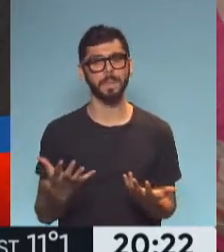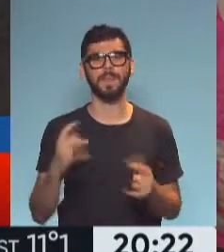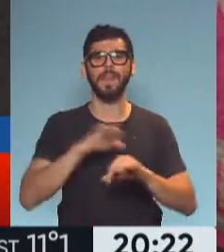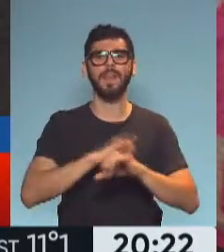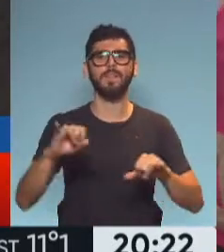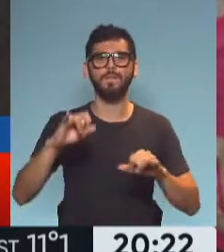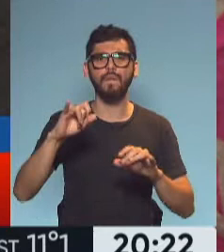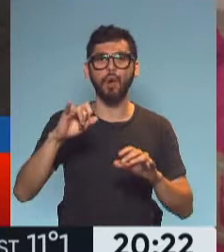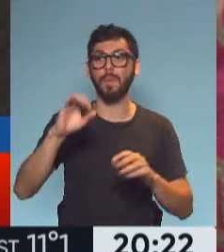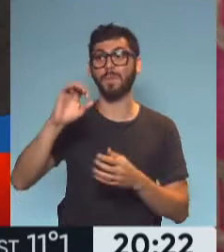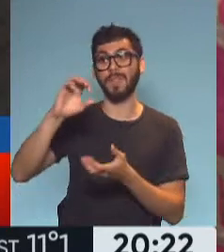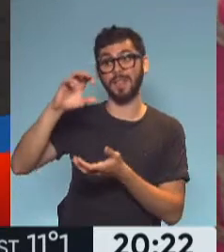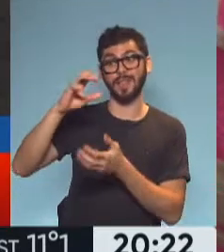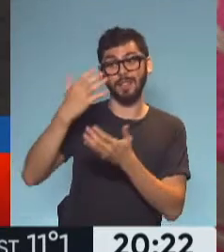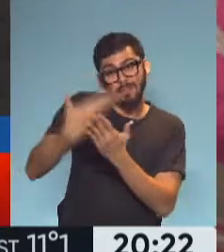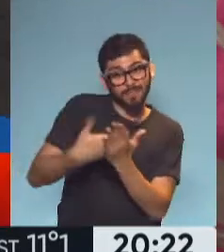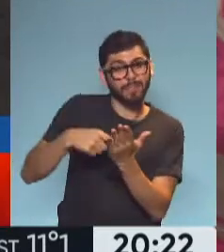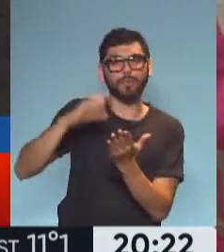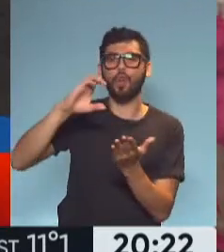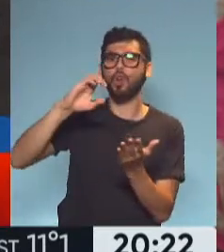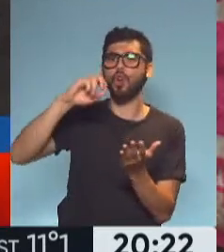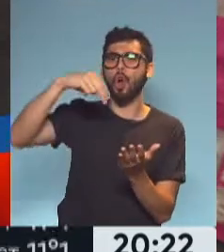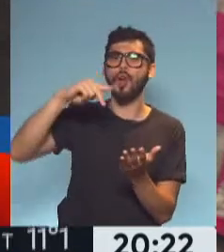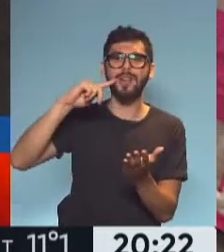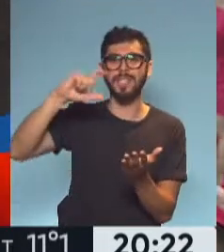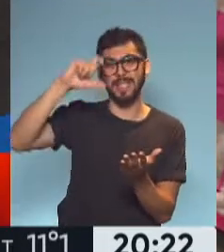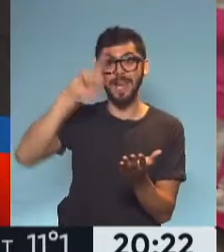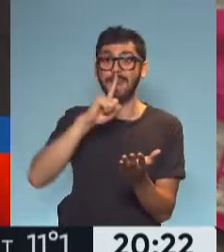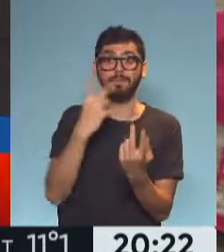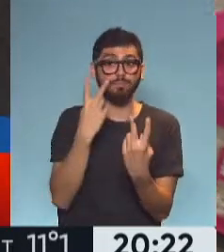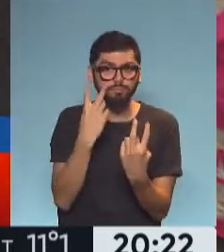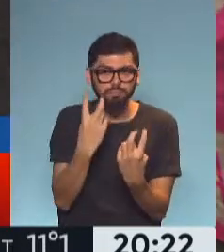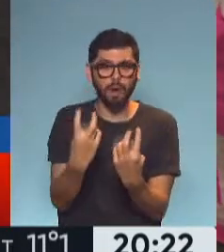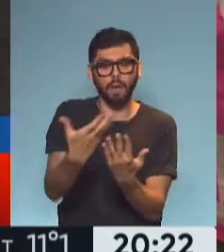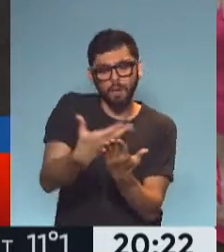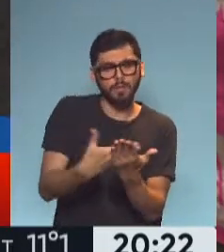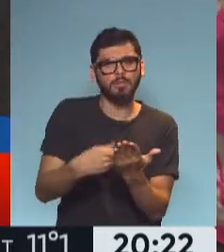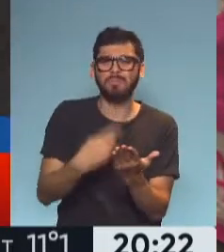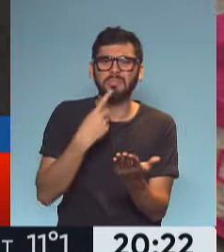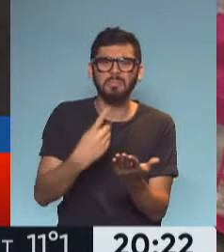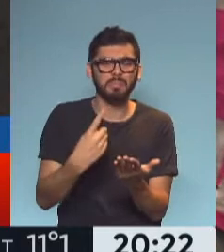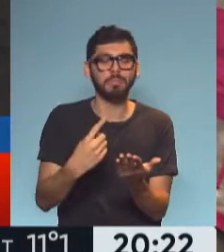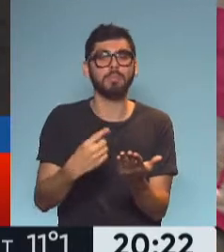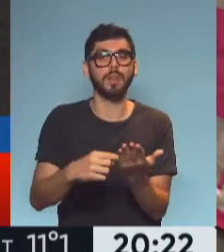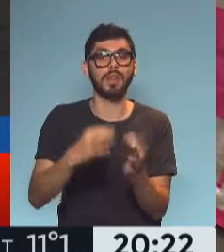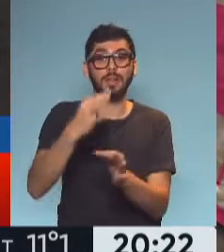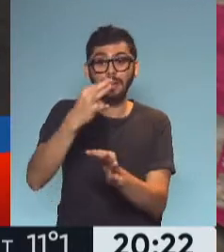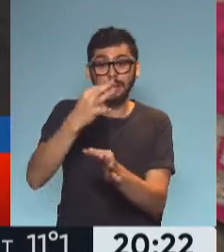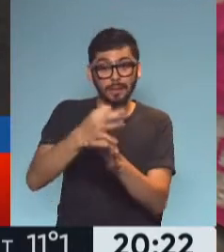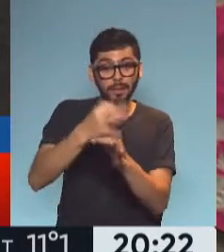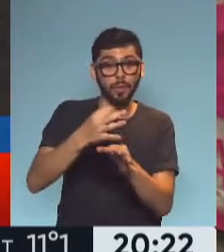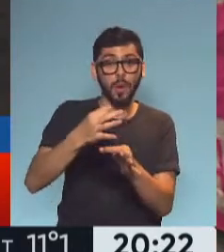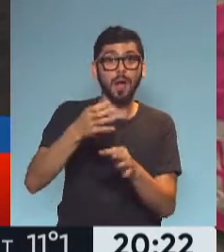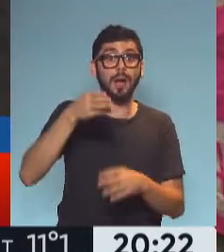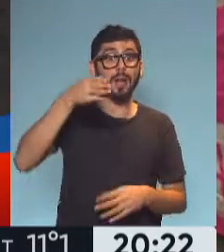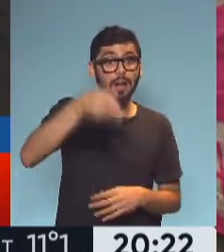informe del CONICET ha demostrado en los últimos días que la baja de la presencialidad de los alumnos en